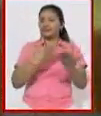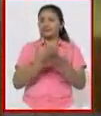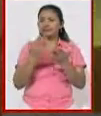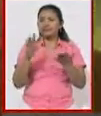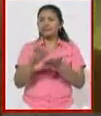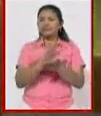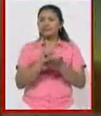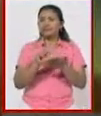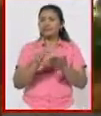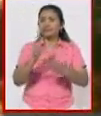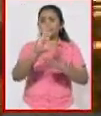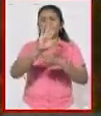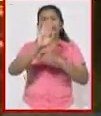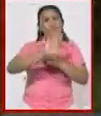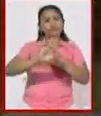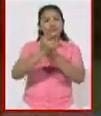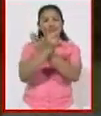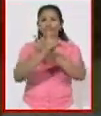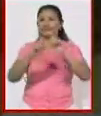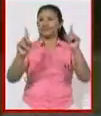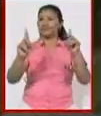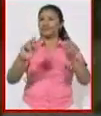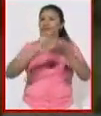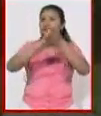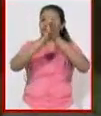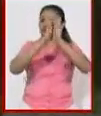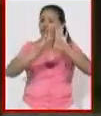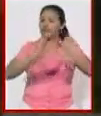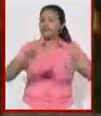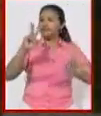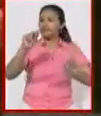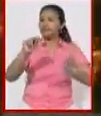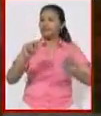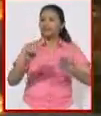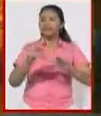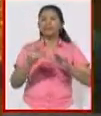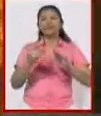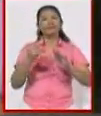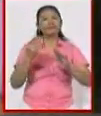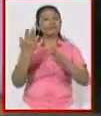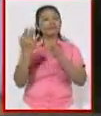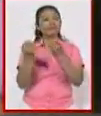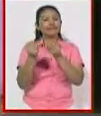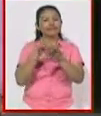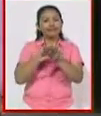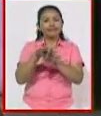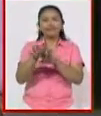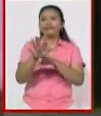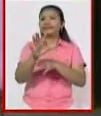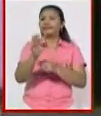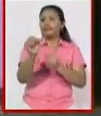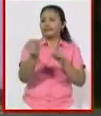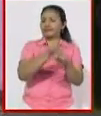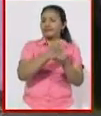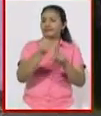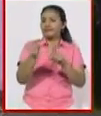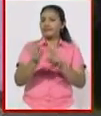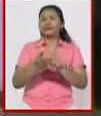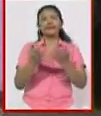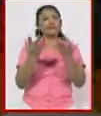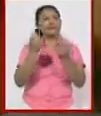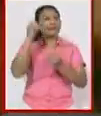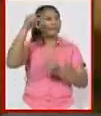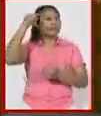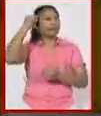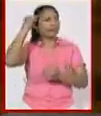de defensa de la democracia debe ser pacífica y no hay que dejarse infiltrar ni contaminar por la violencia, porque eso es lo que